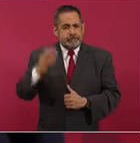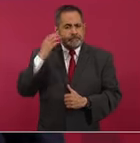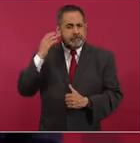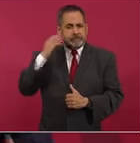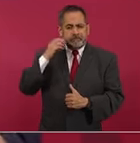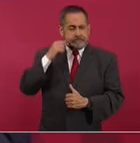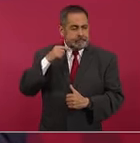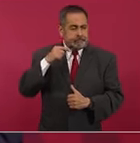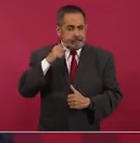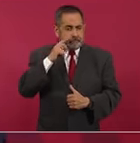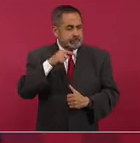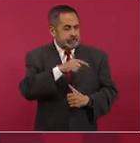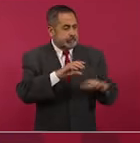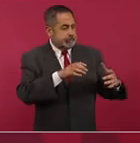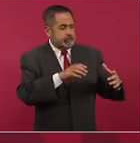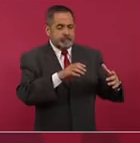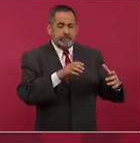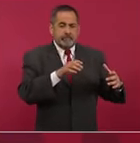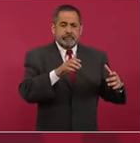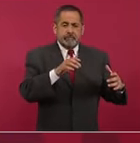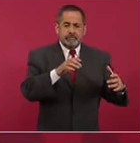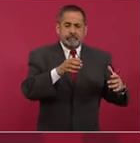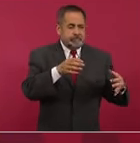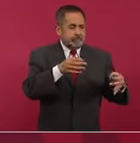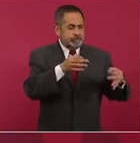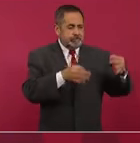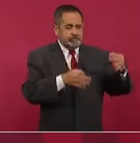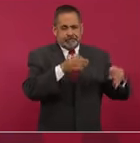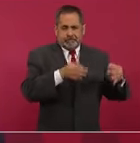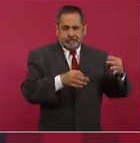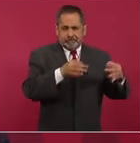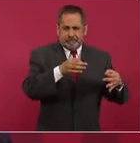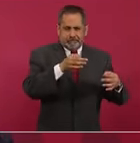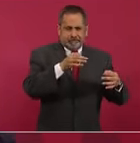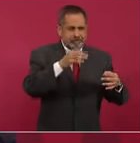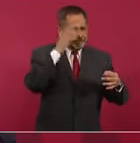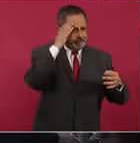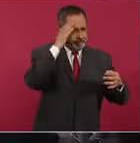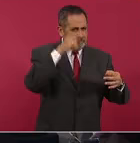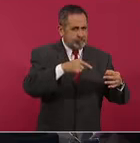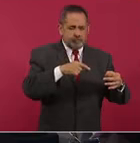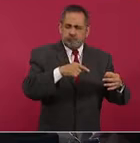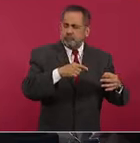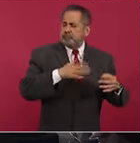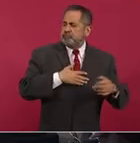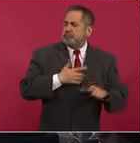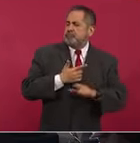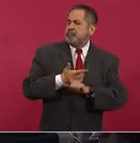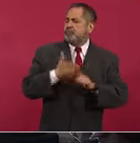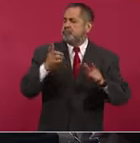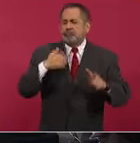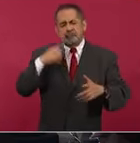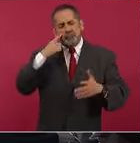ministros tuvieran la arrogancia de sentirse libres